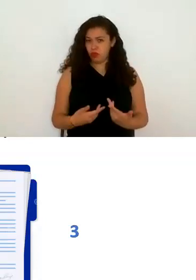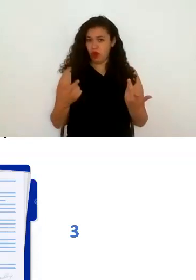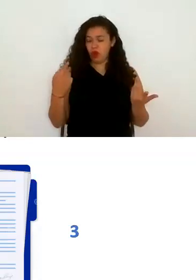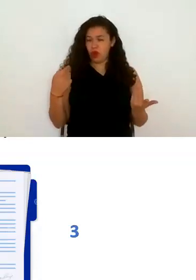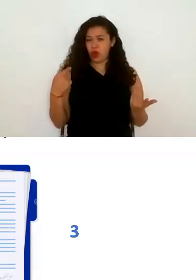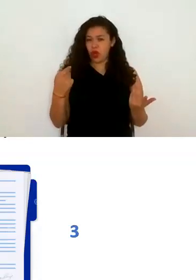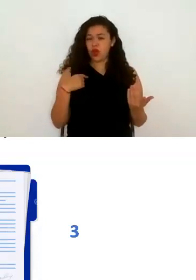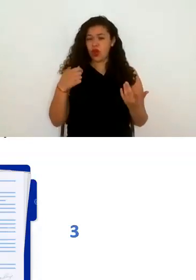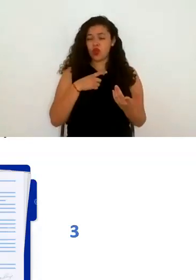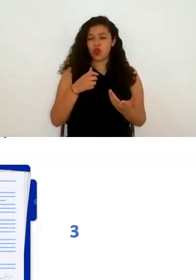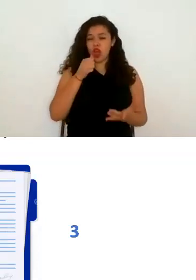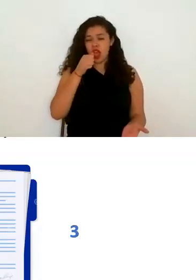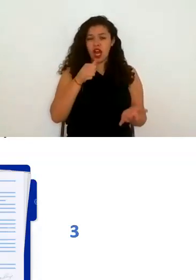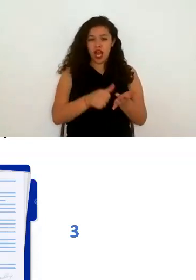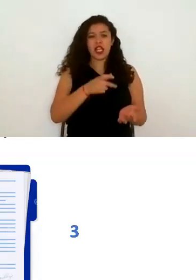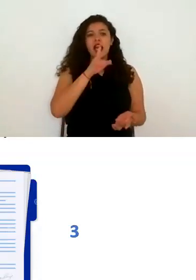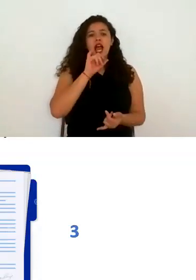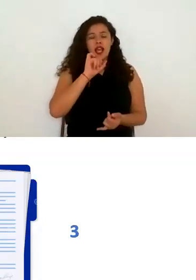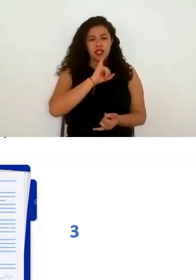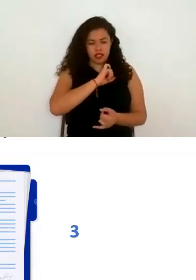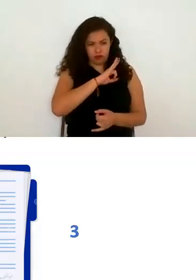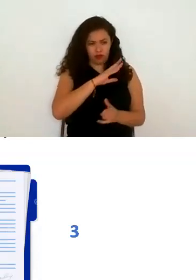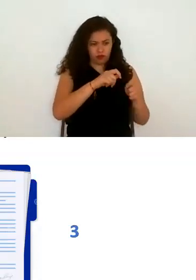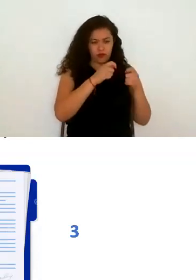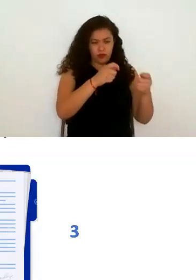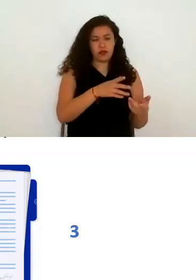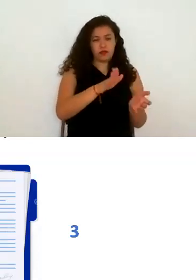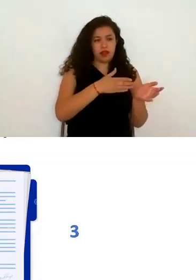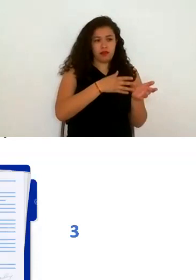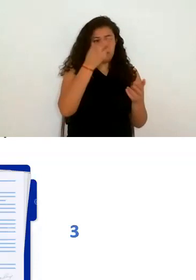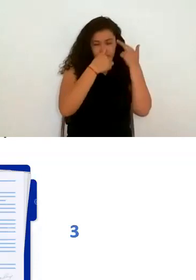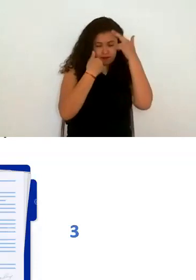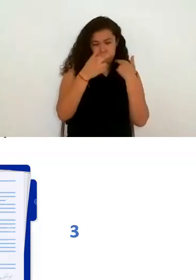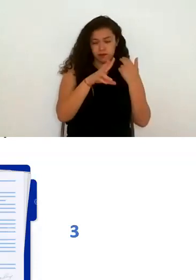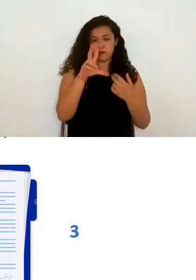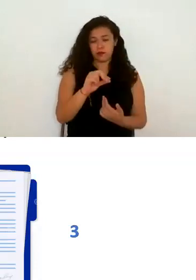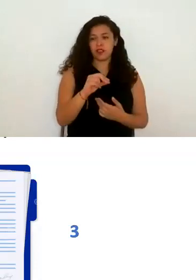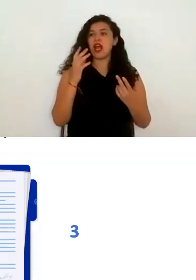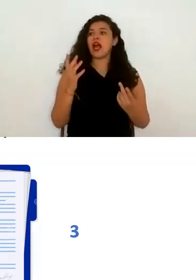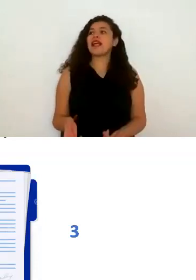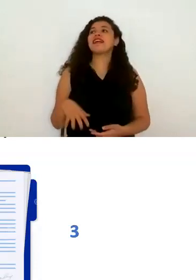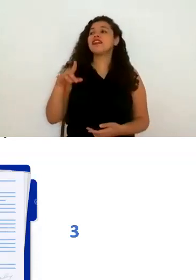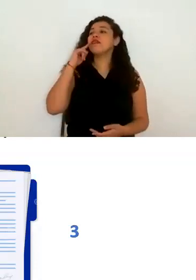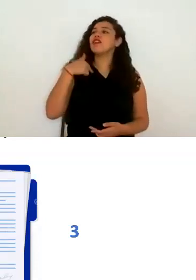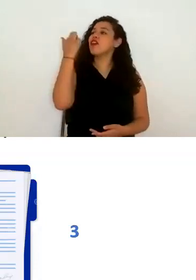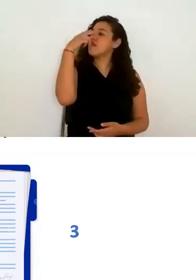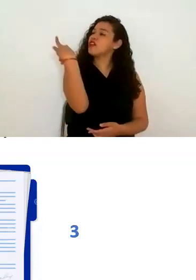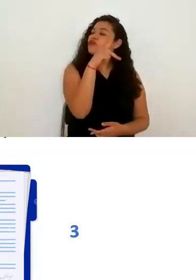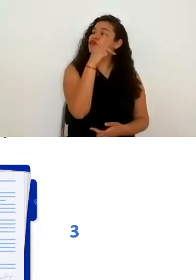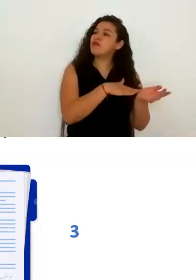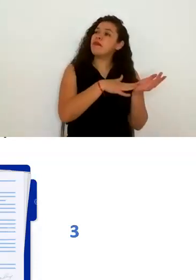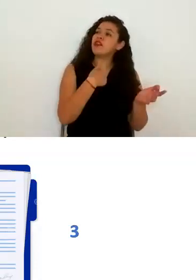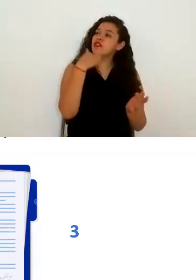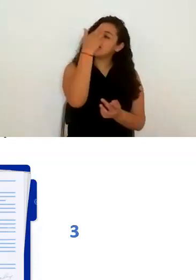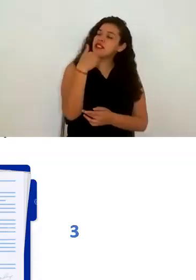una carta poder y quiere consultar el expediente, no, este acceso se le va a negar porque no es el dueño de la